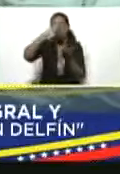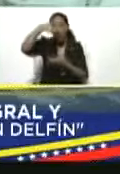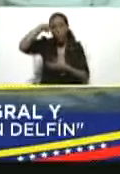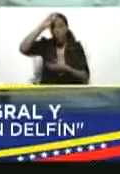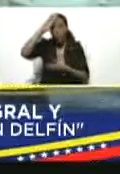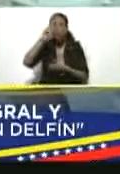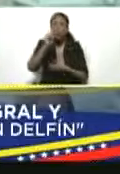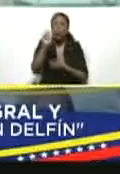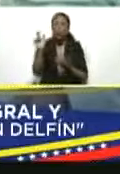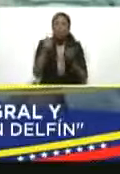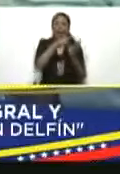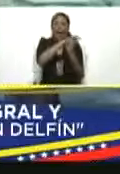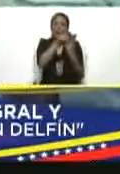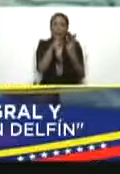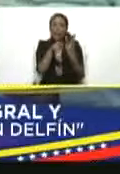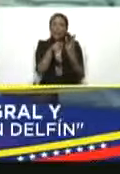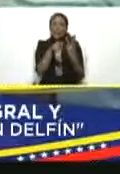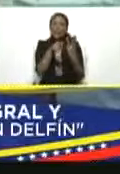y guantánamo